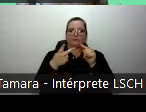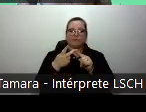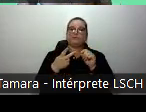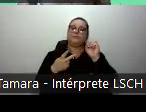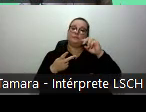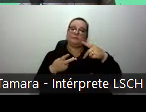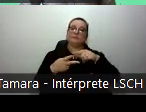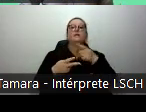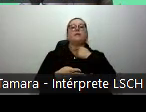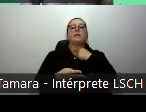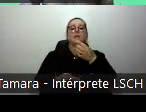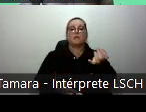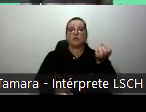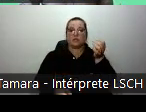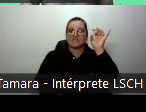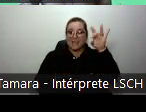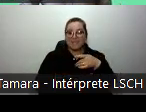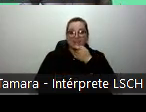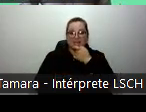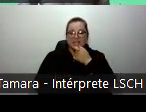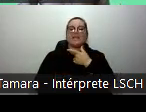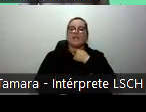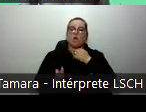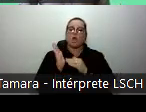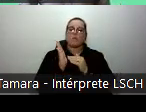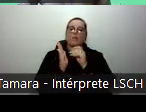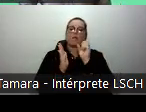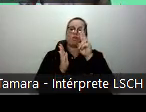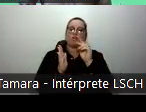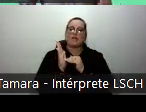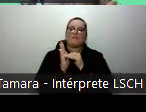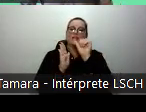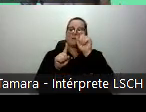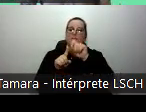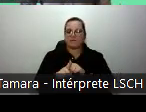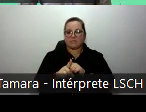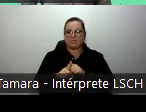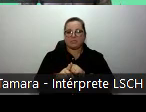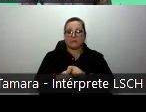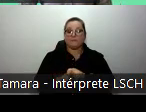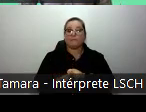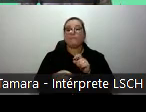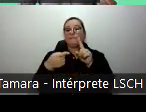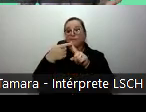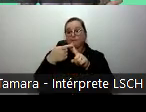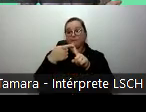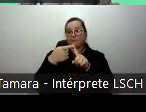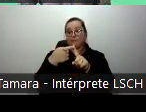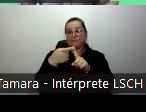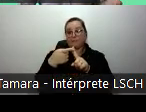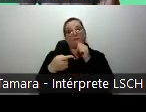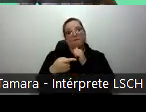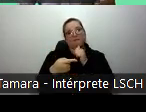Quiero saber inglés y quiero aumentar dos niveles en se meses como pueden ver la primera no está bien